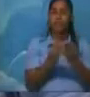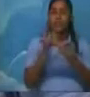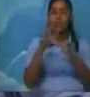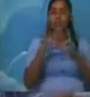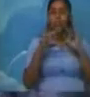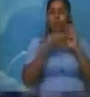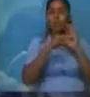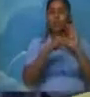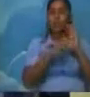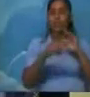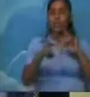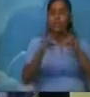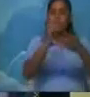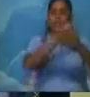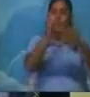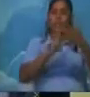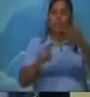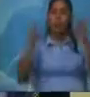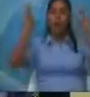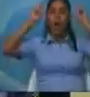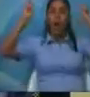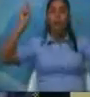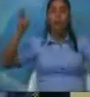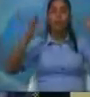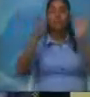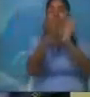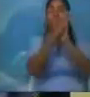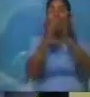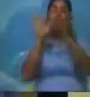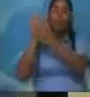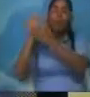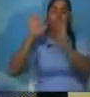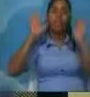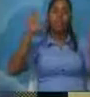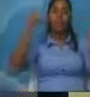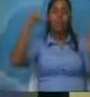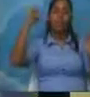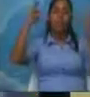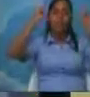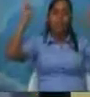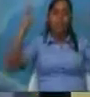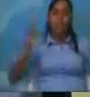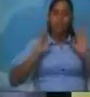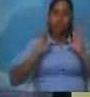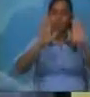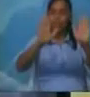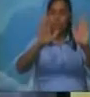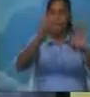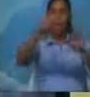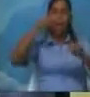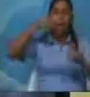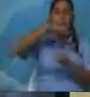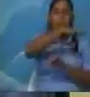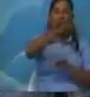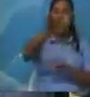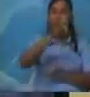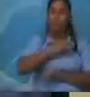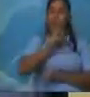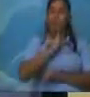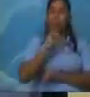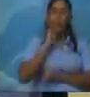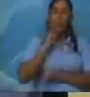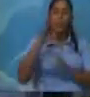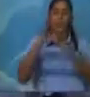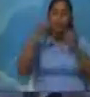mandamientos se lo escribió a Moisés en una tabla para que Moisés sacara esos mandamientos al pueblo